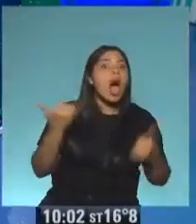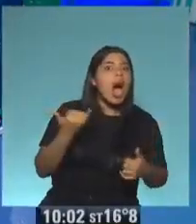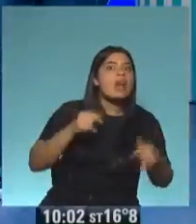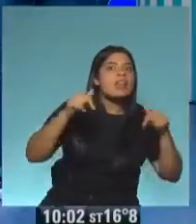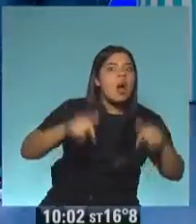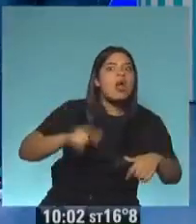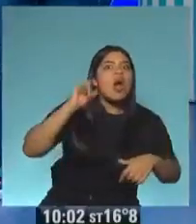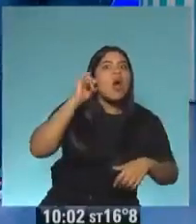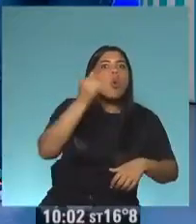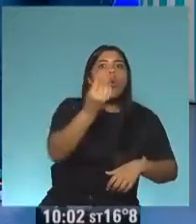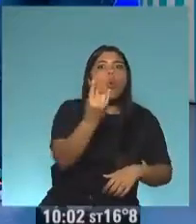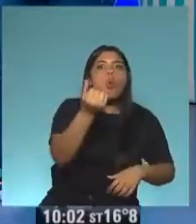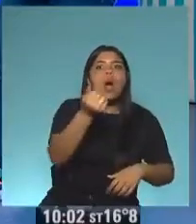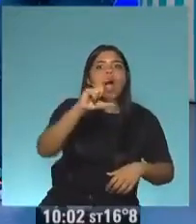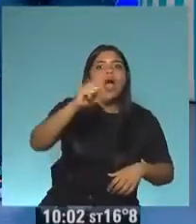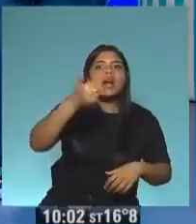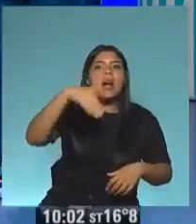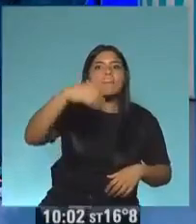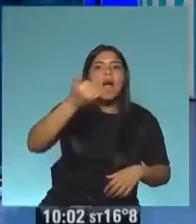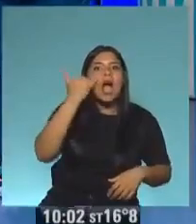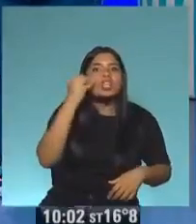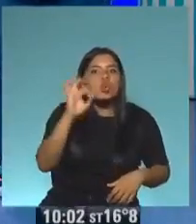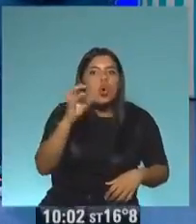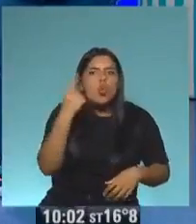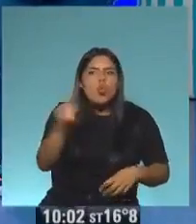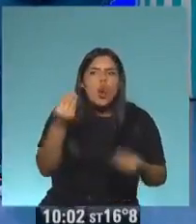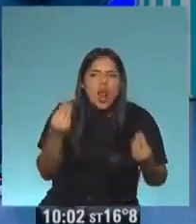guacamayos. Los loros de colores. Sí.